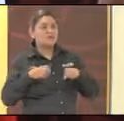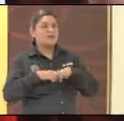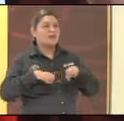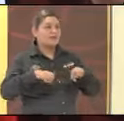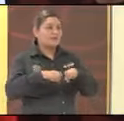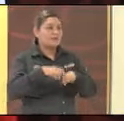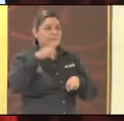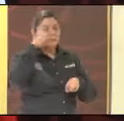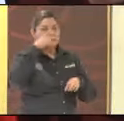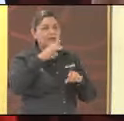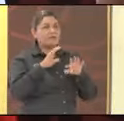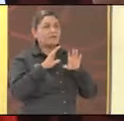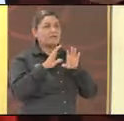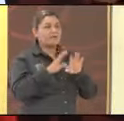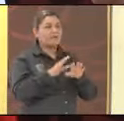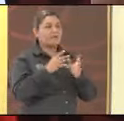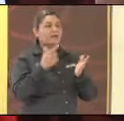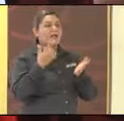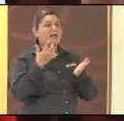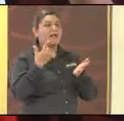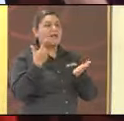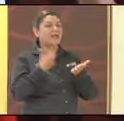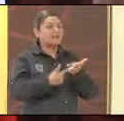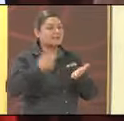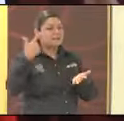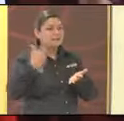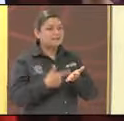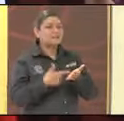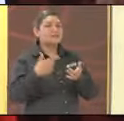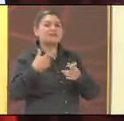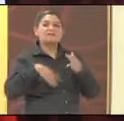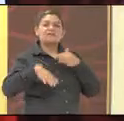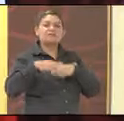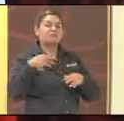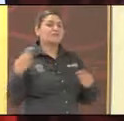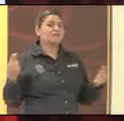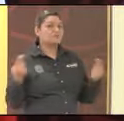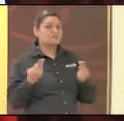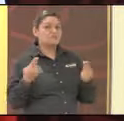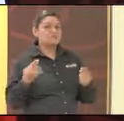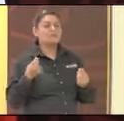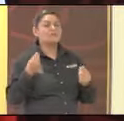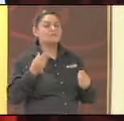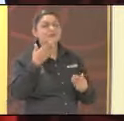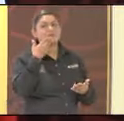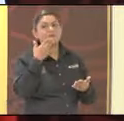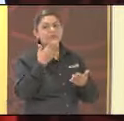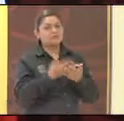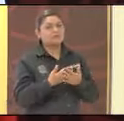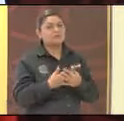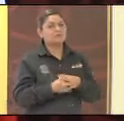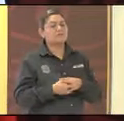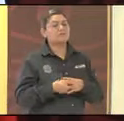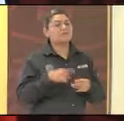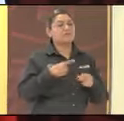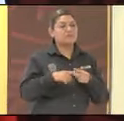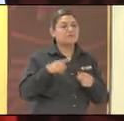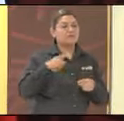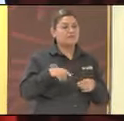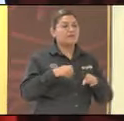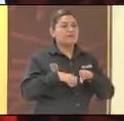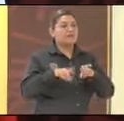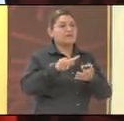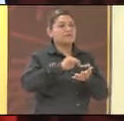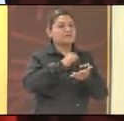para contener aceites o todo lo que se requiera. La verdad que muy bien las dependencias